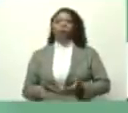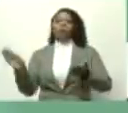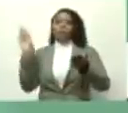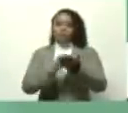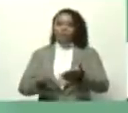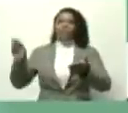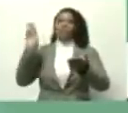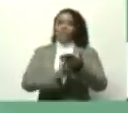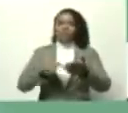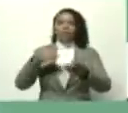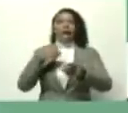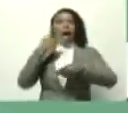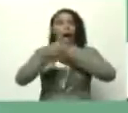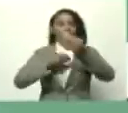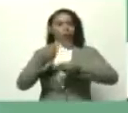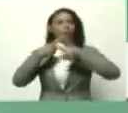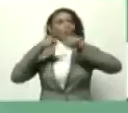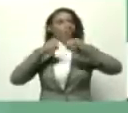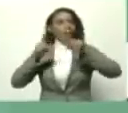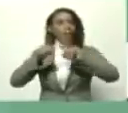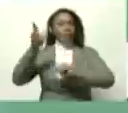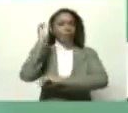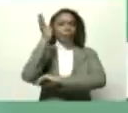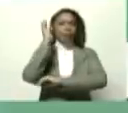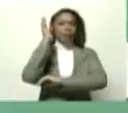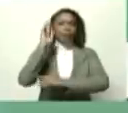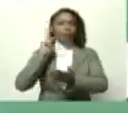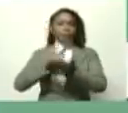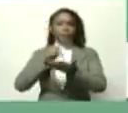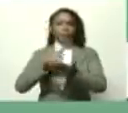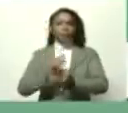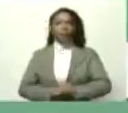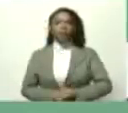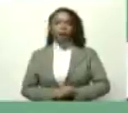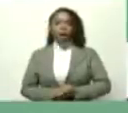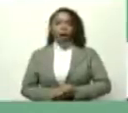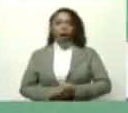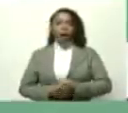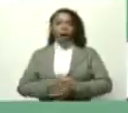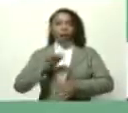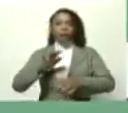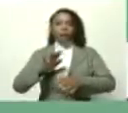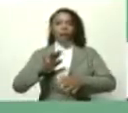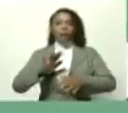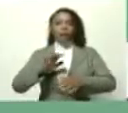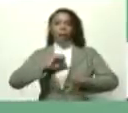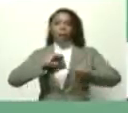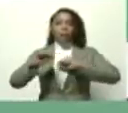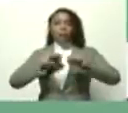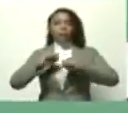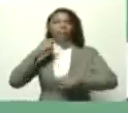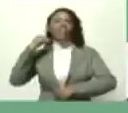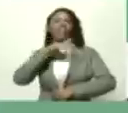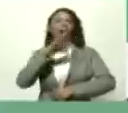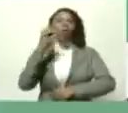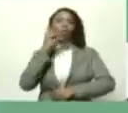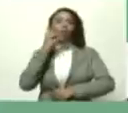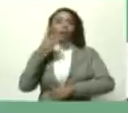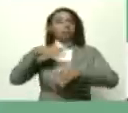se ha presentado en distintos foros la actuación de Iván Duque,